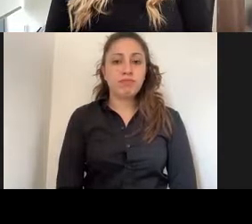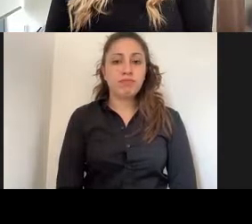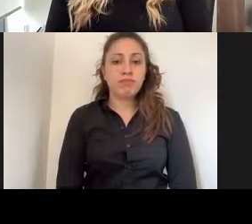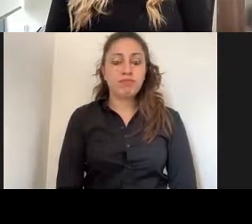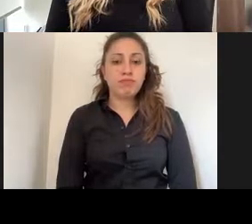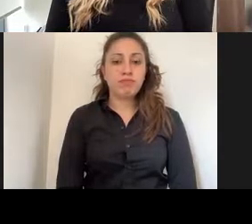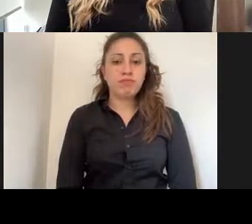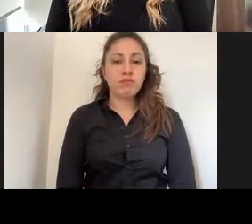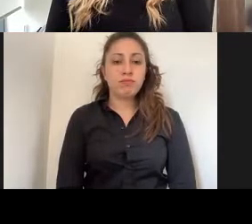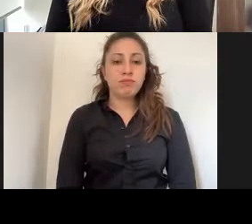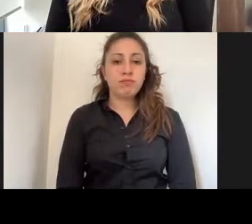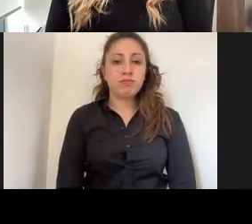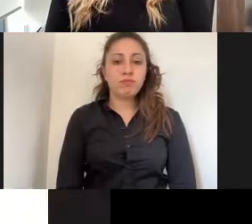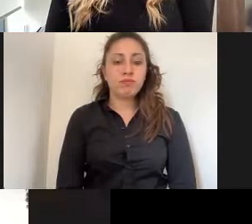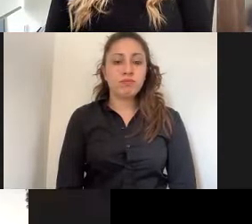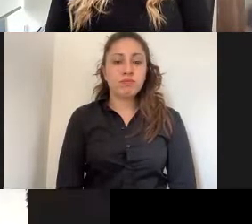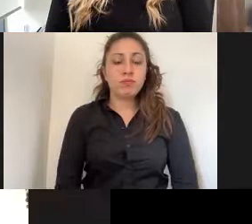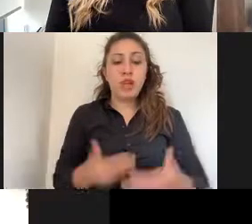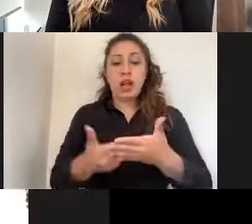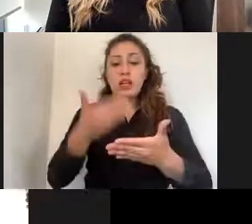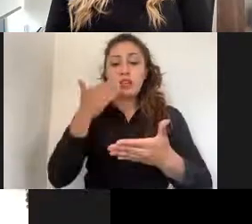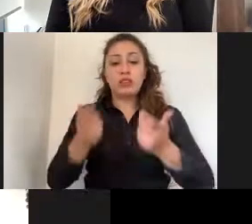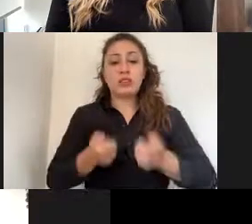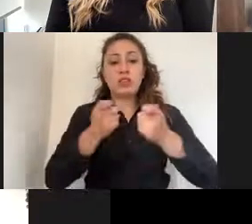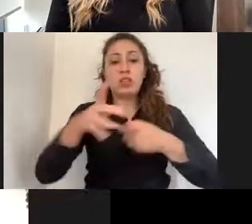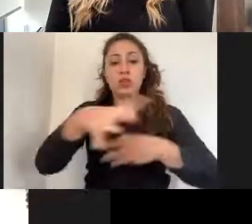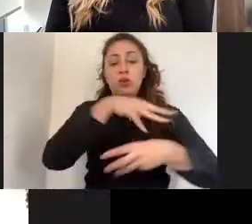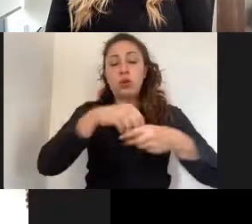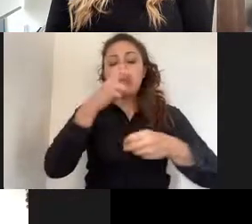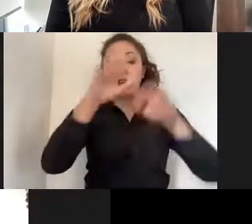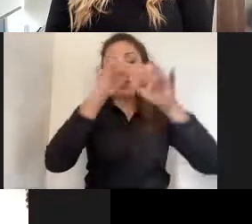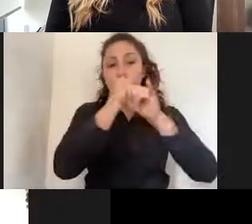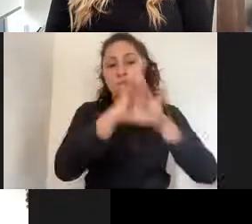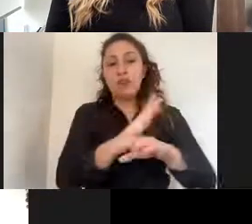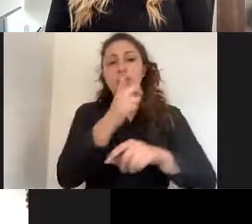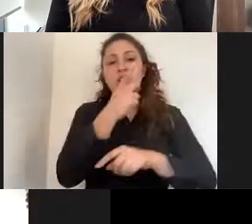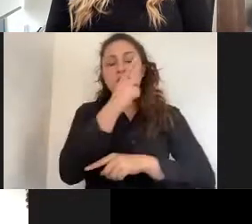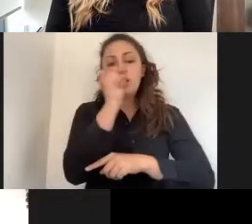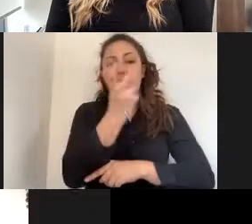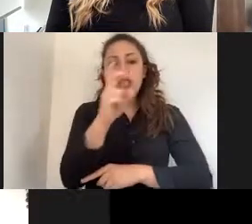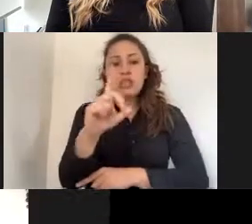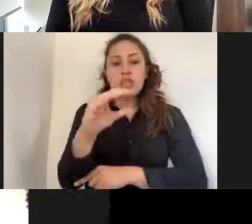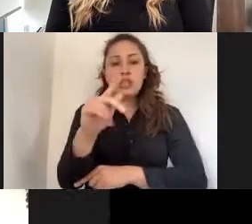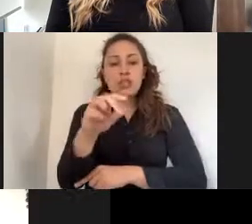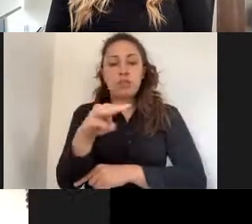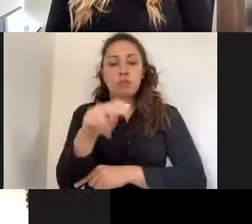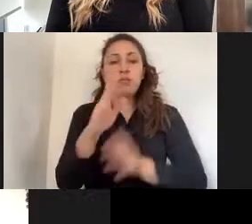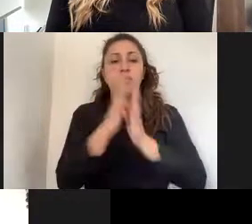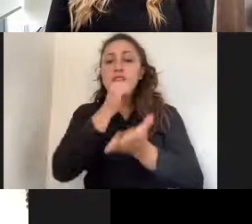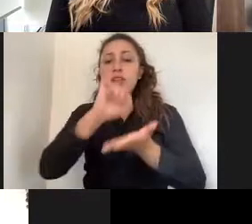toda vez que el dictamen fue distribuido con antelación, solicito al diputado pregunte si es de dispensarse la lectura del mismo.